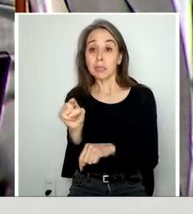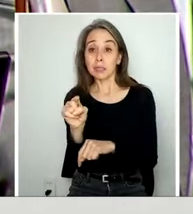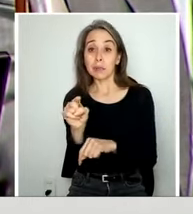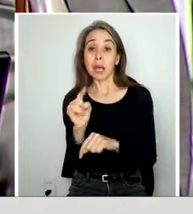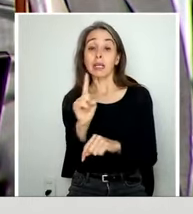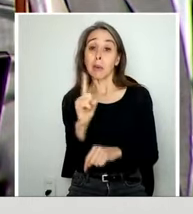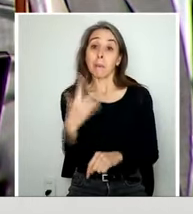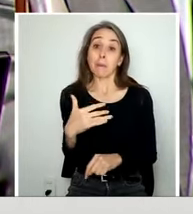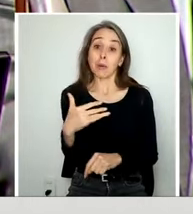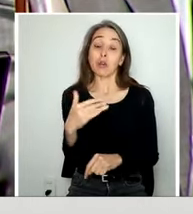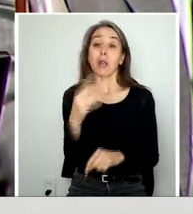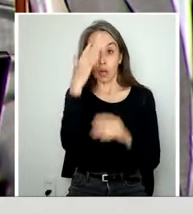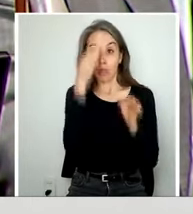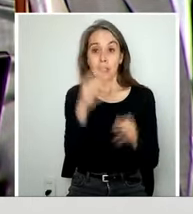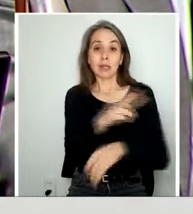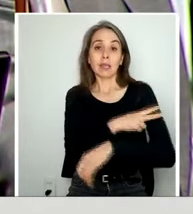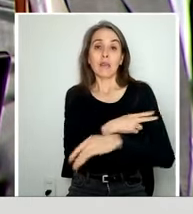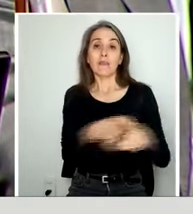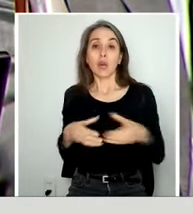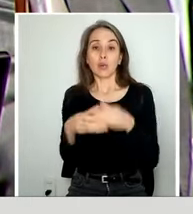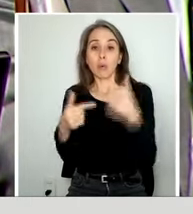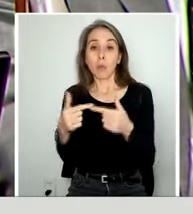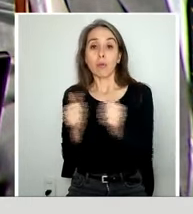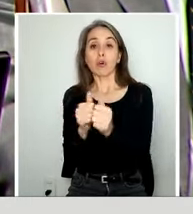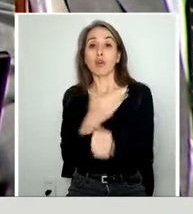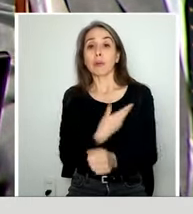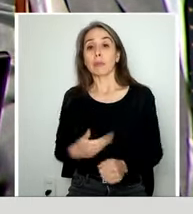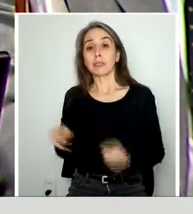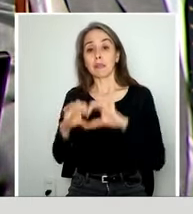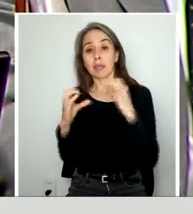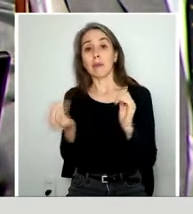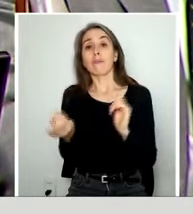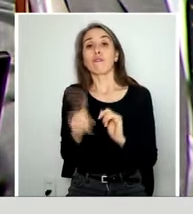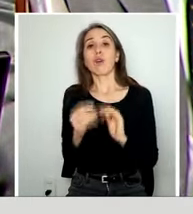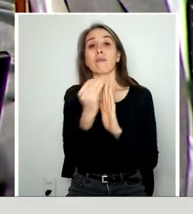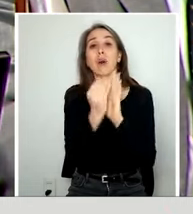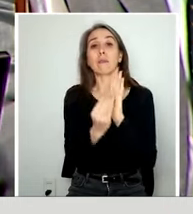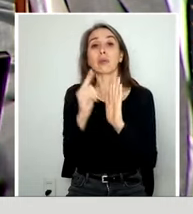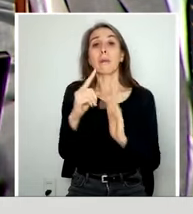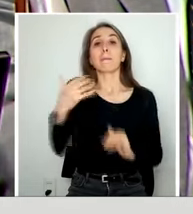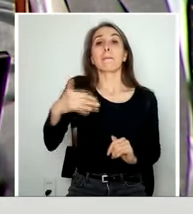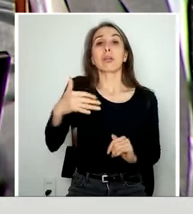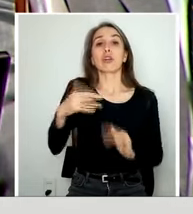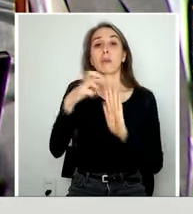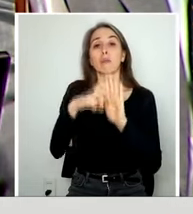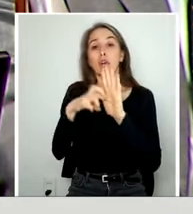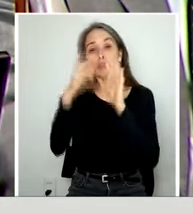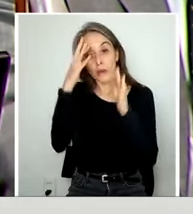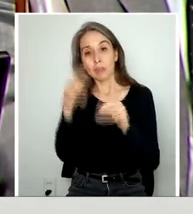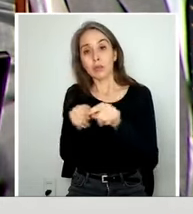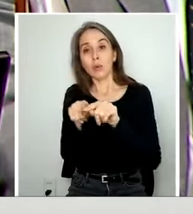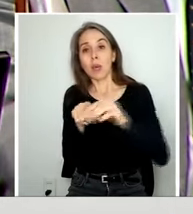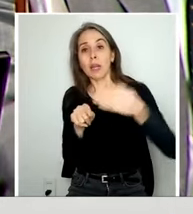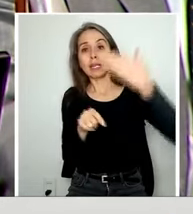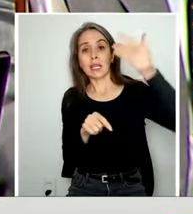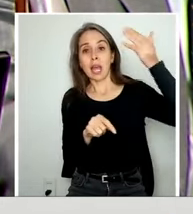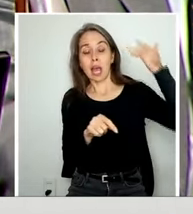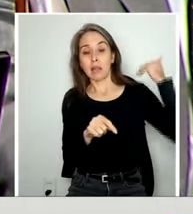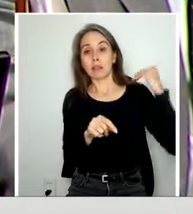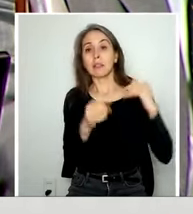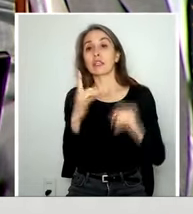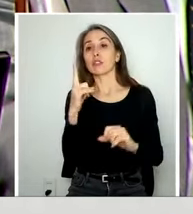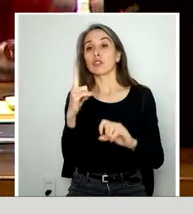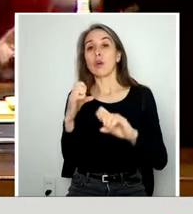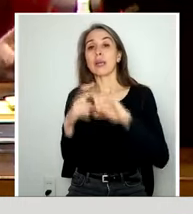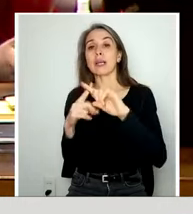resuelvan los comités es que se puede volver o no a las priorizaciones generales de proyectos de resolución como ocurría antes sería solo una excepción Muchas gracias